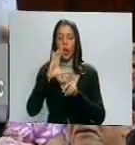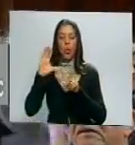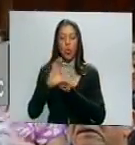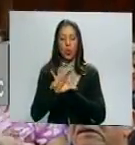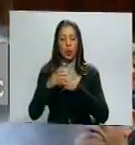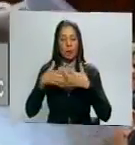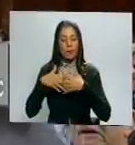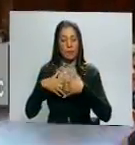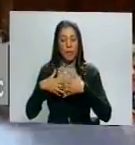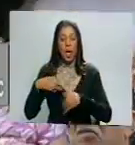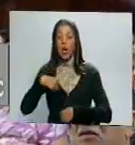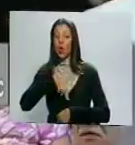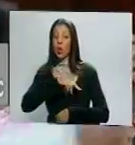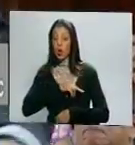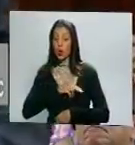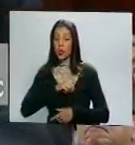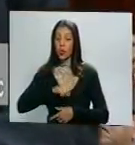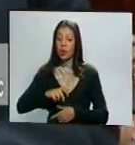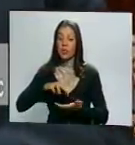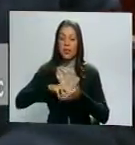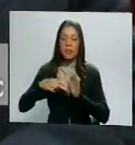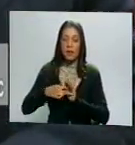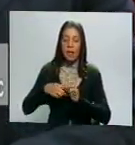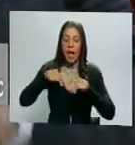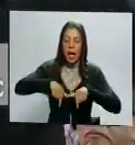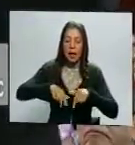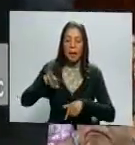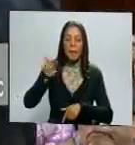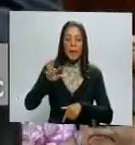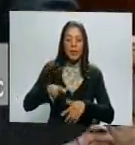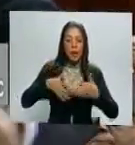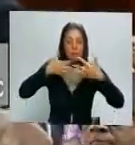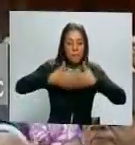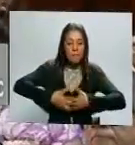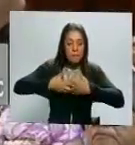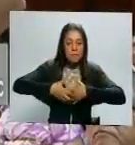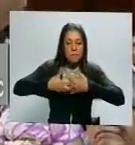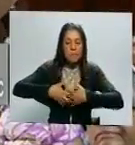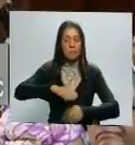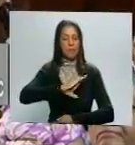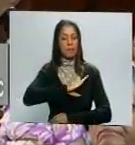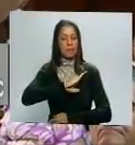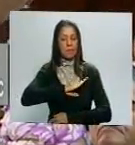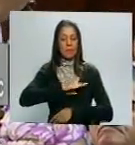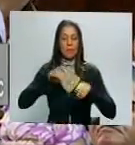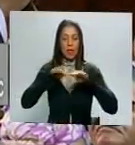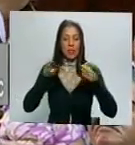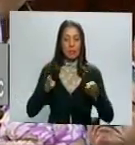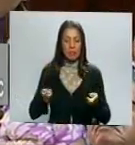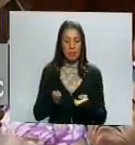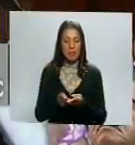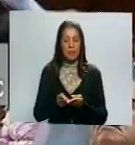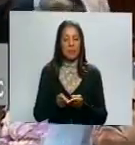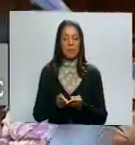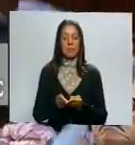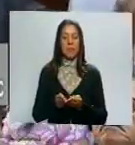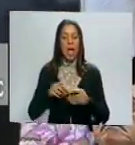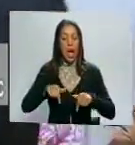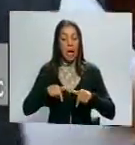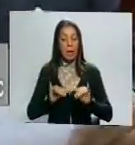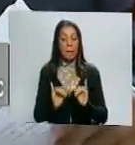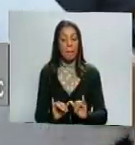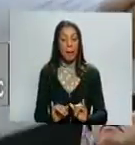con que nosotros produzcamos desde el territorio CLAP, diría el ministro Freddy Bernal, desde el